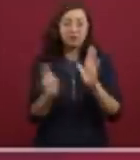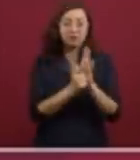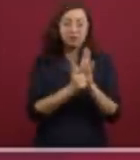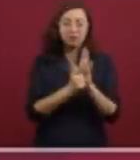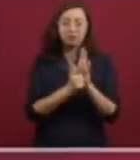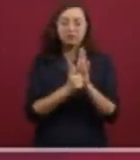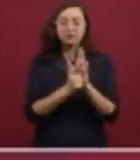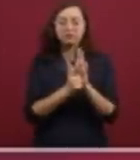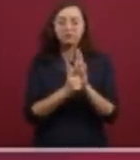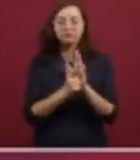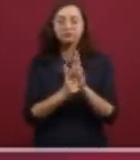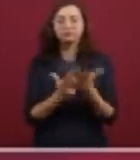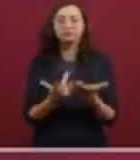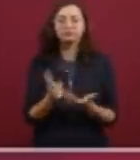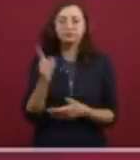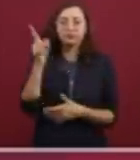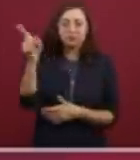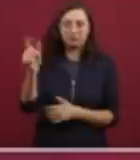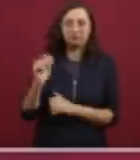el Poder Judicial